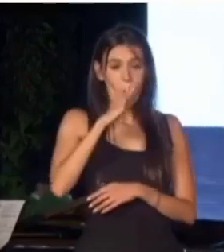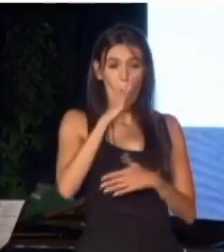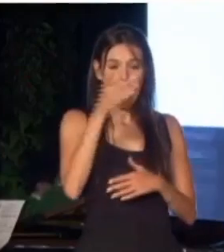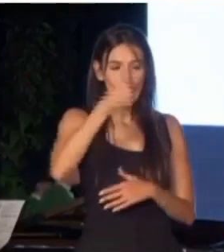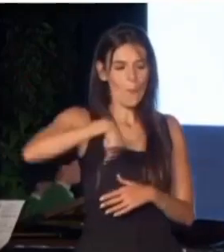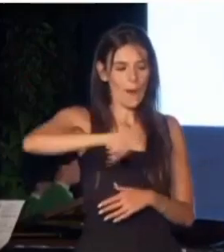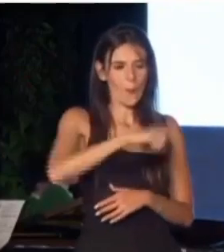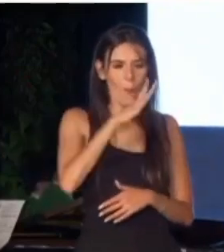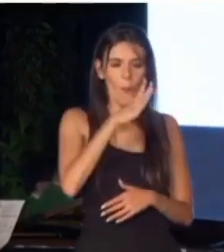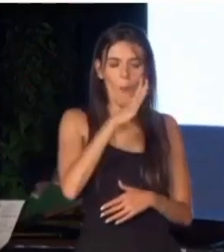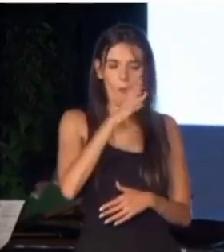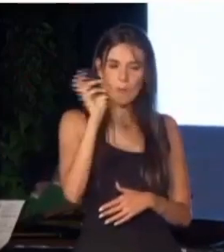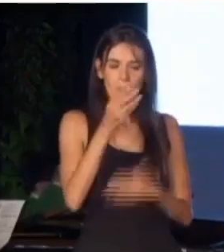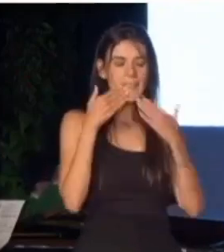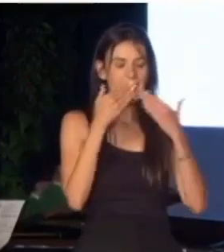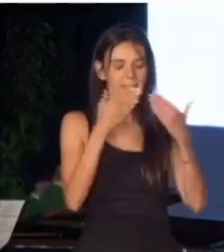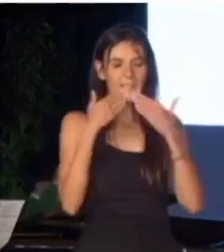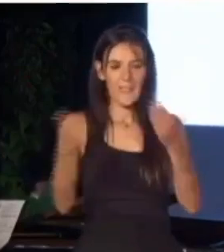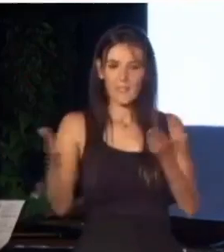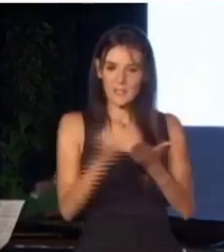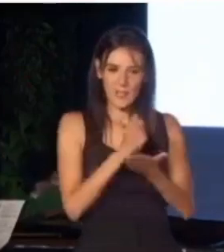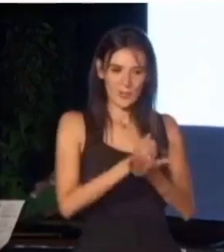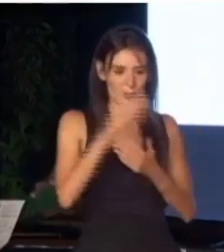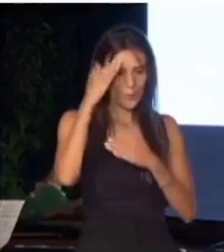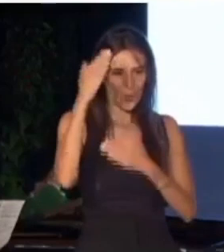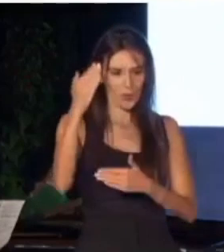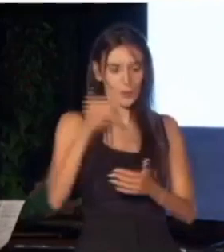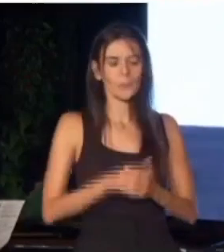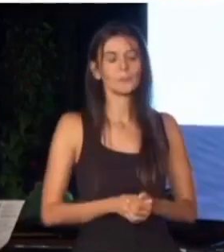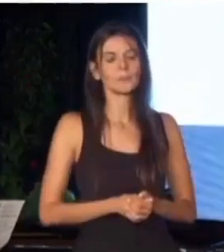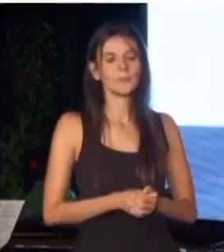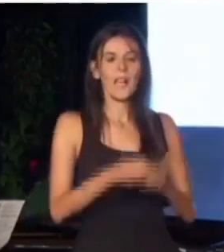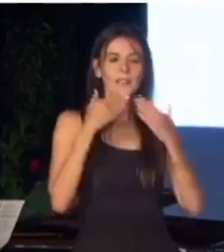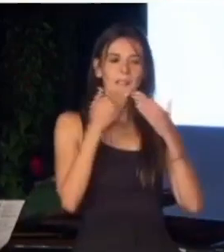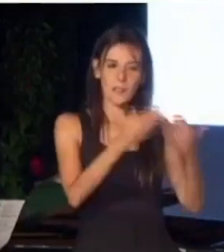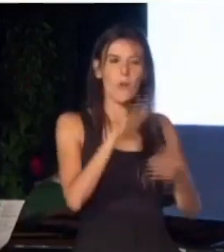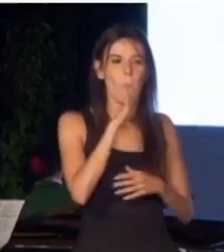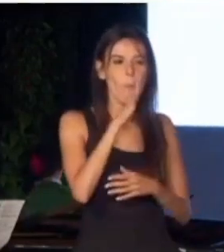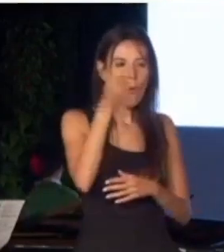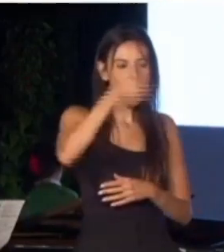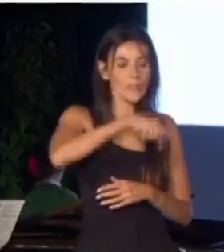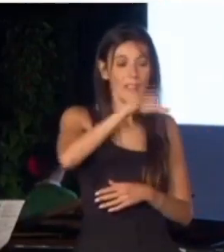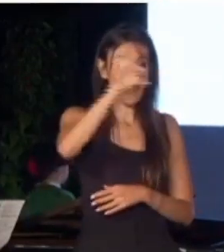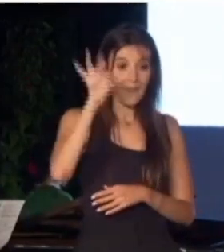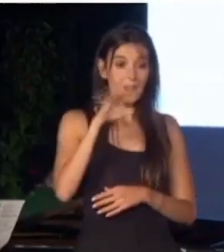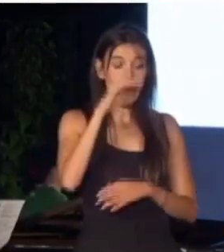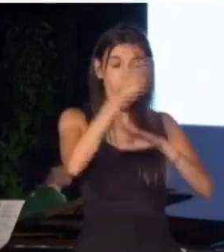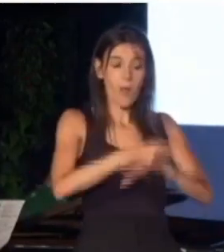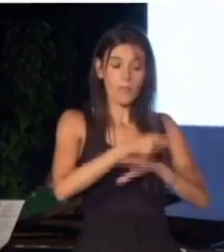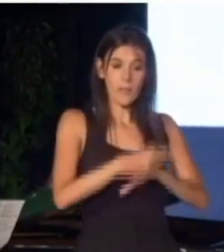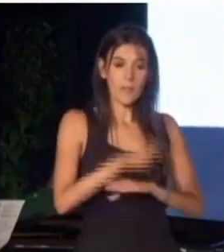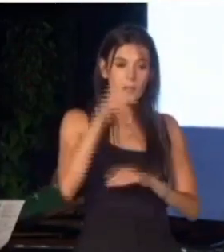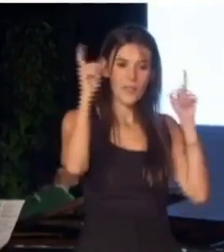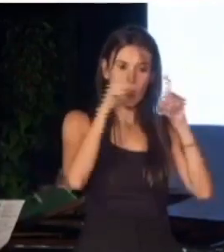para nosotros un motivo de agradecimiento y un honor. De agradecimiento por haber sido elegidos por la Dirección Provincial